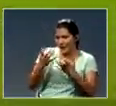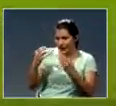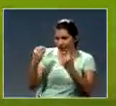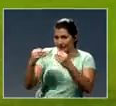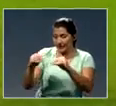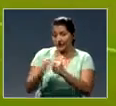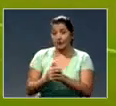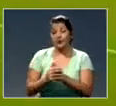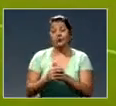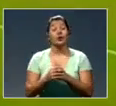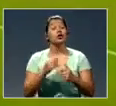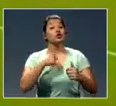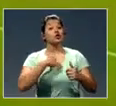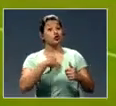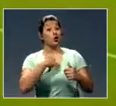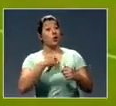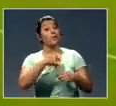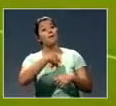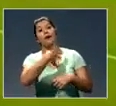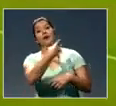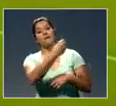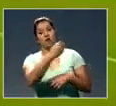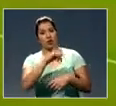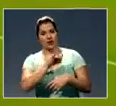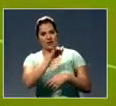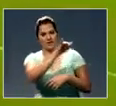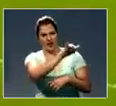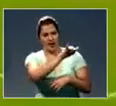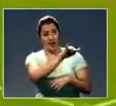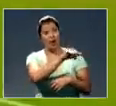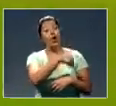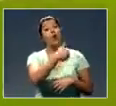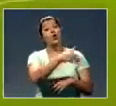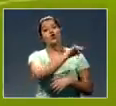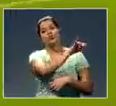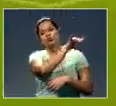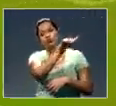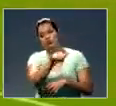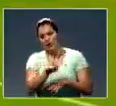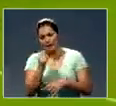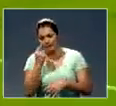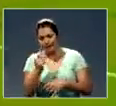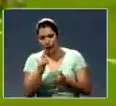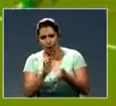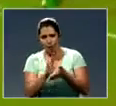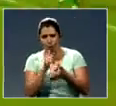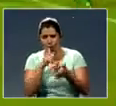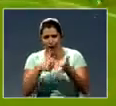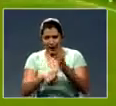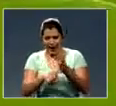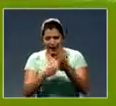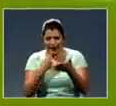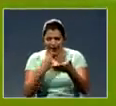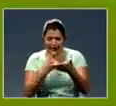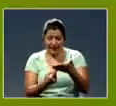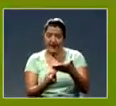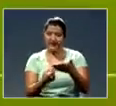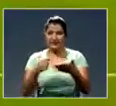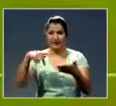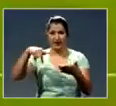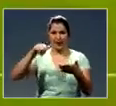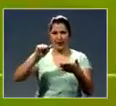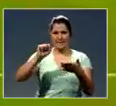estoy en un viaje y cuando regreso del viaje encuentro una nota de 4 líneas donde el señor Pascal dice que vendió el equipo